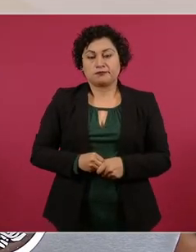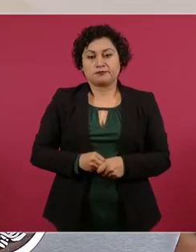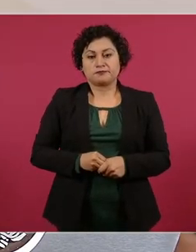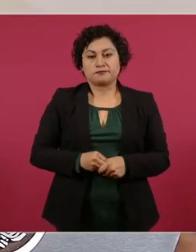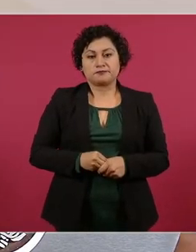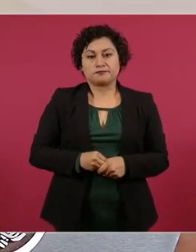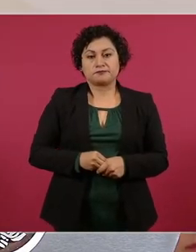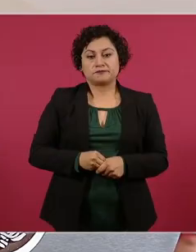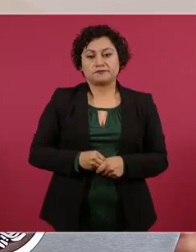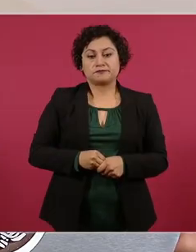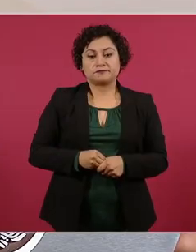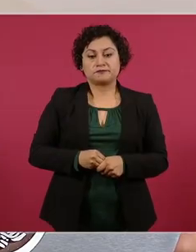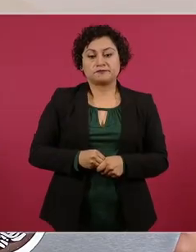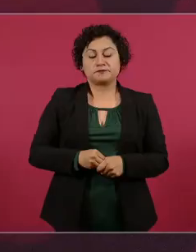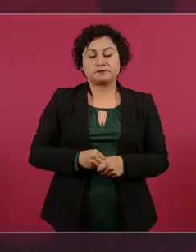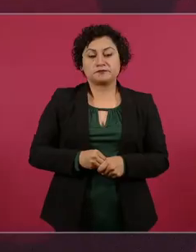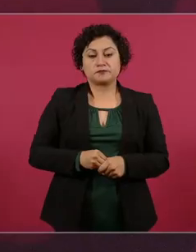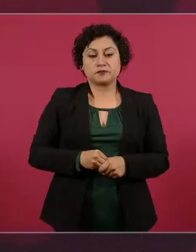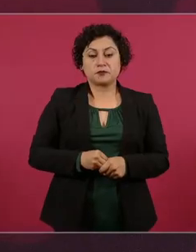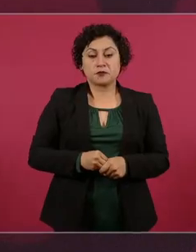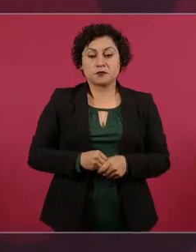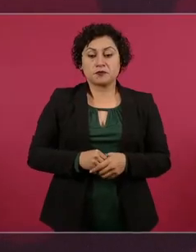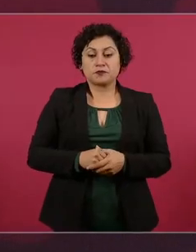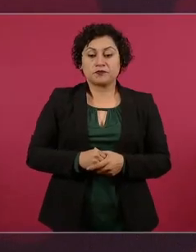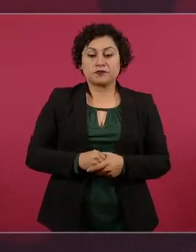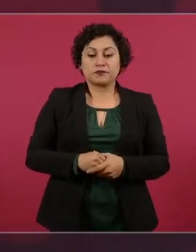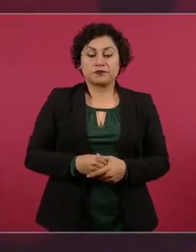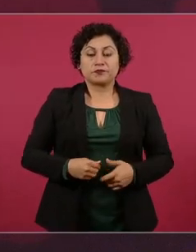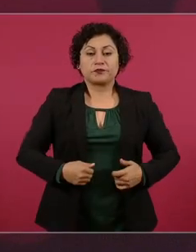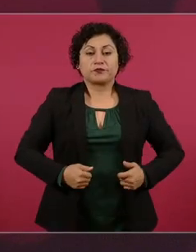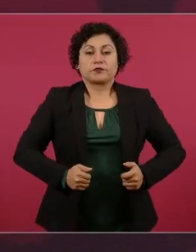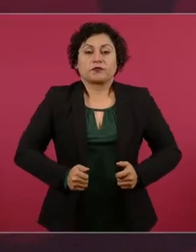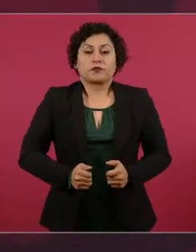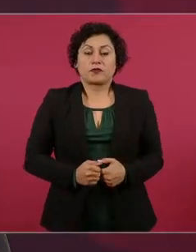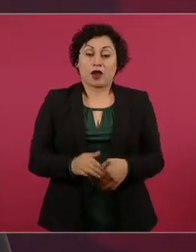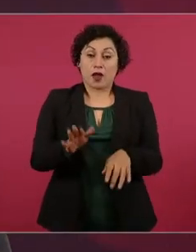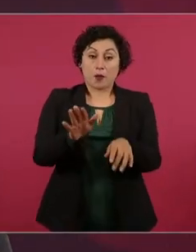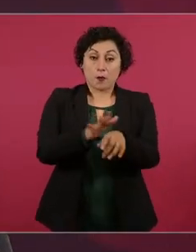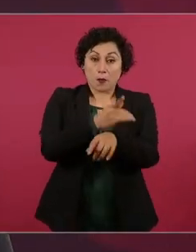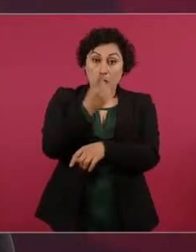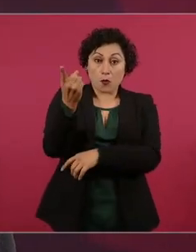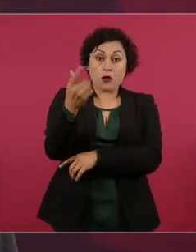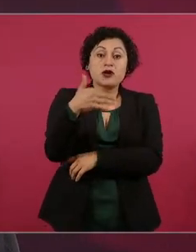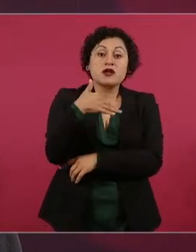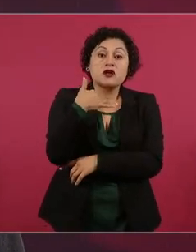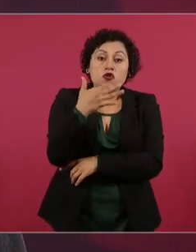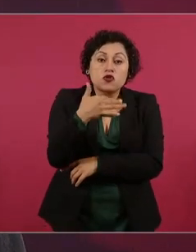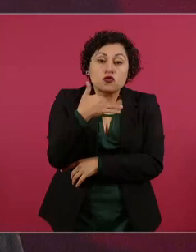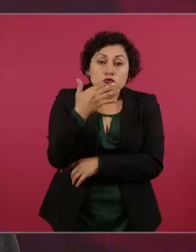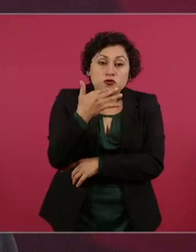eso no era una pandemia, era una peste.